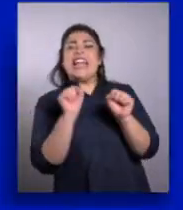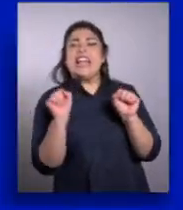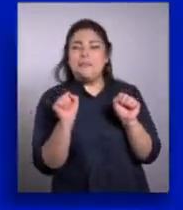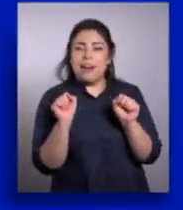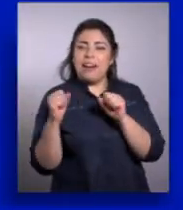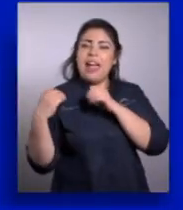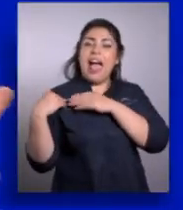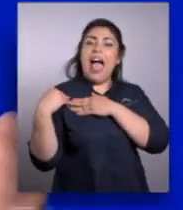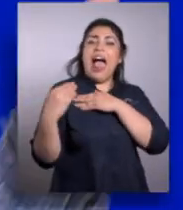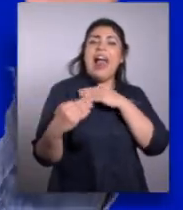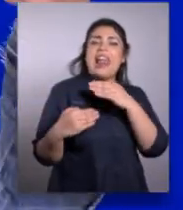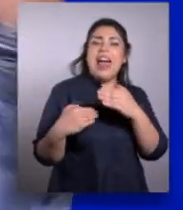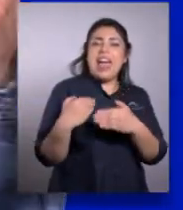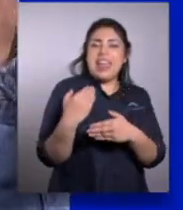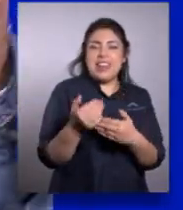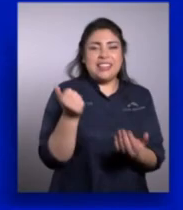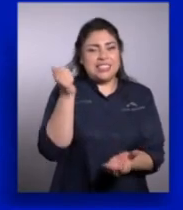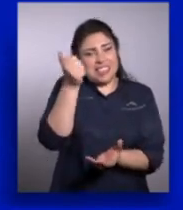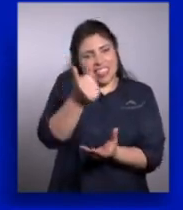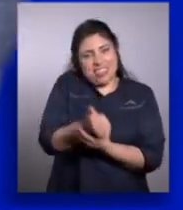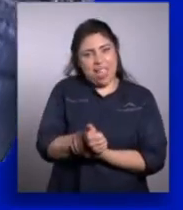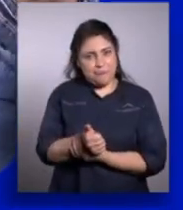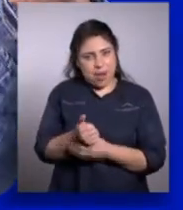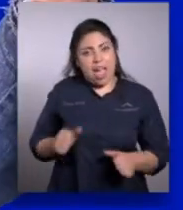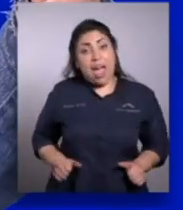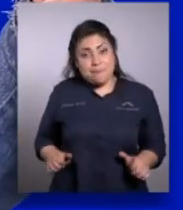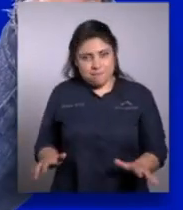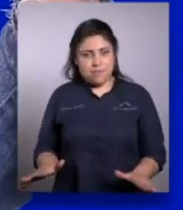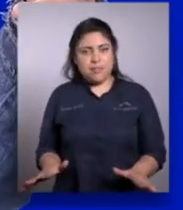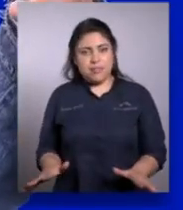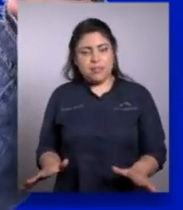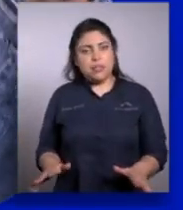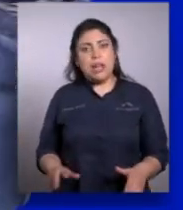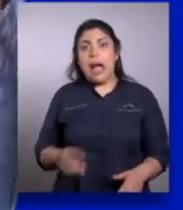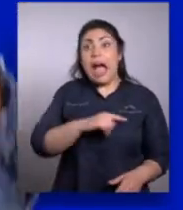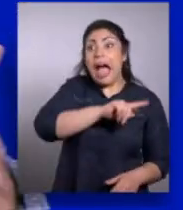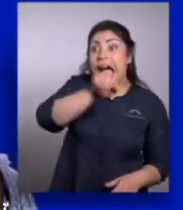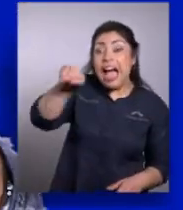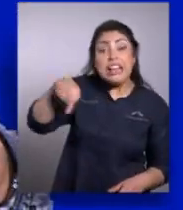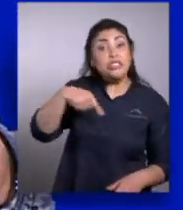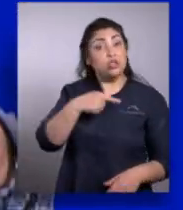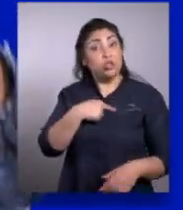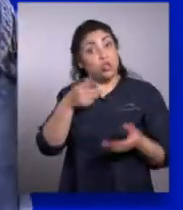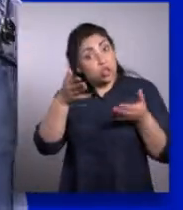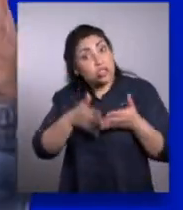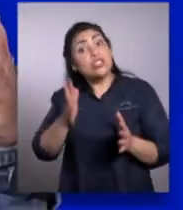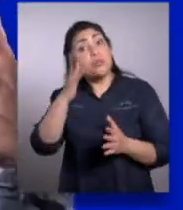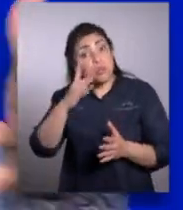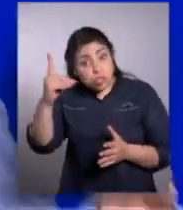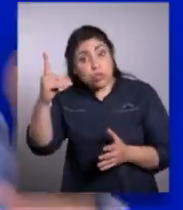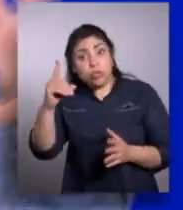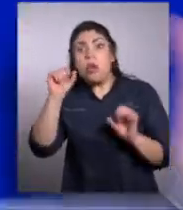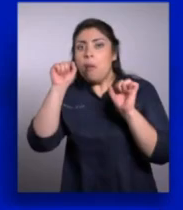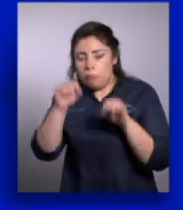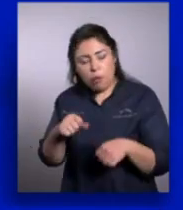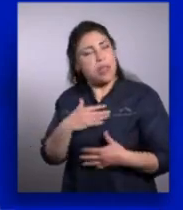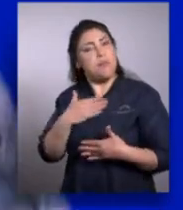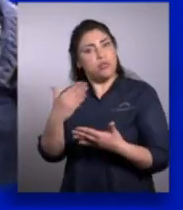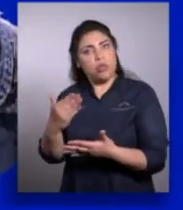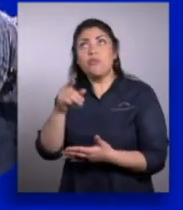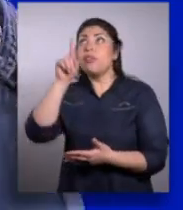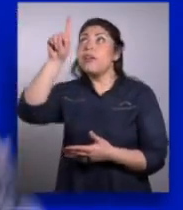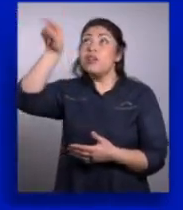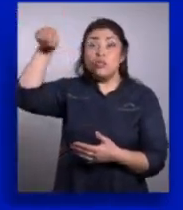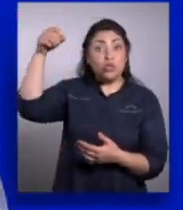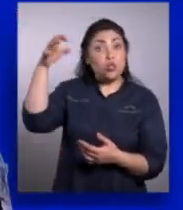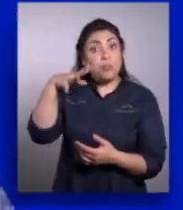socorrió ángeles que socorrió a ti a mí a nosotros somos de él podemos confiar el bien y la misericordia nos